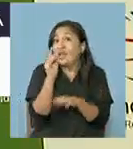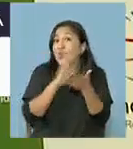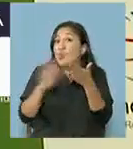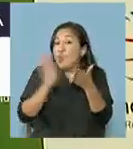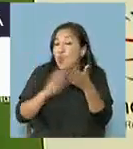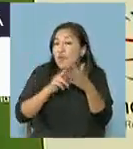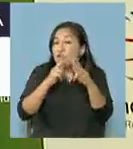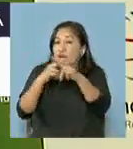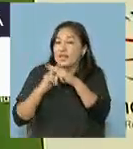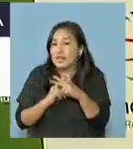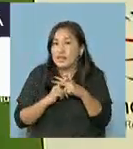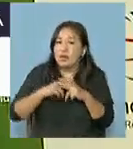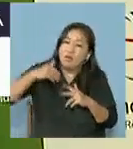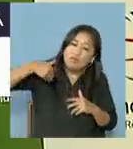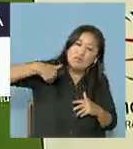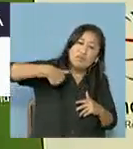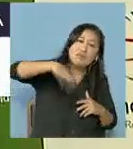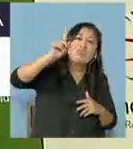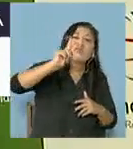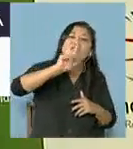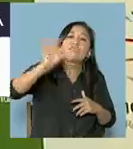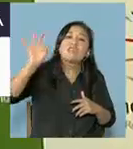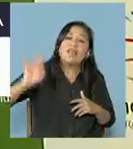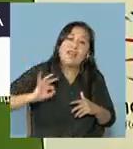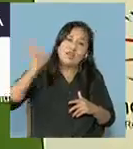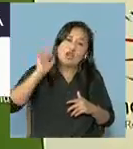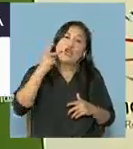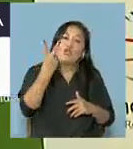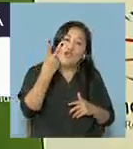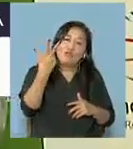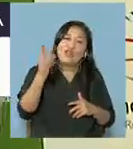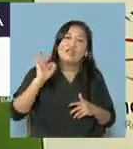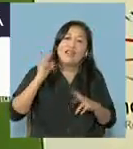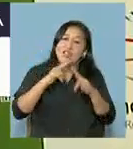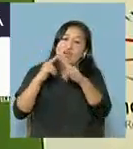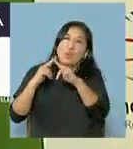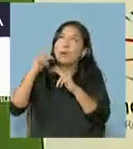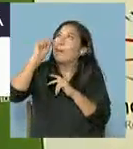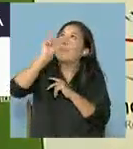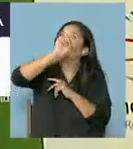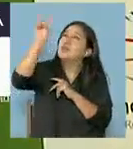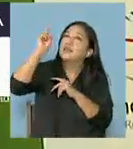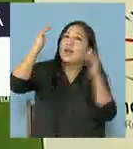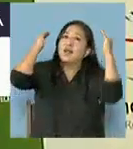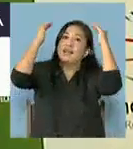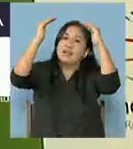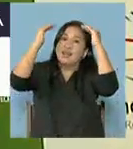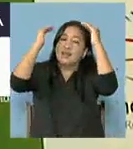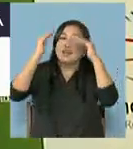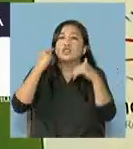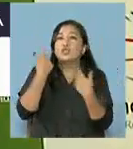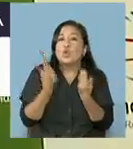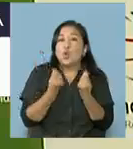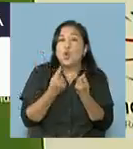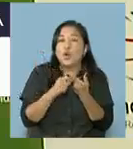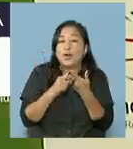debe ser y seguramente una obra que tendremos por 100 años. Obviamente, cada 2 o 3 años habrá que hacer un mantenimiento a los techos, no se olviden que es de barro, que eso se lava un